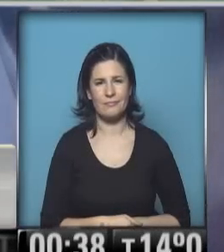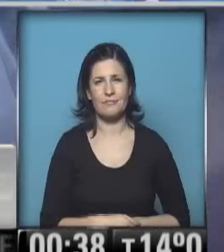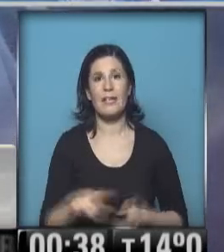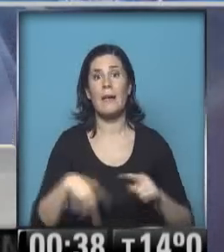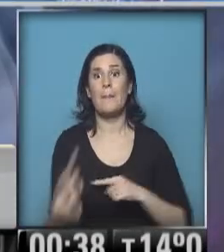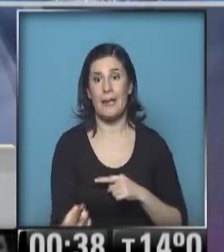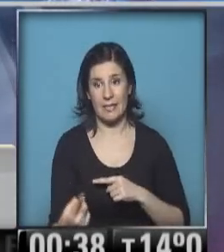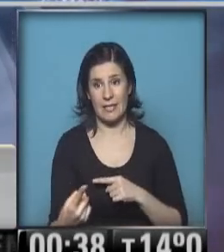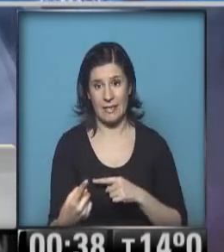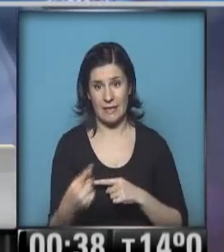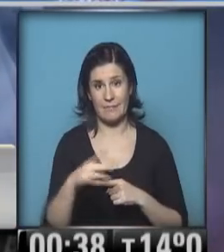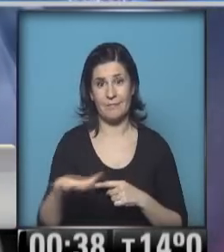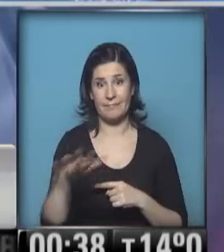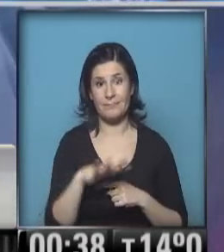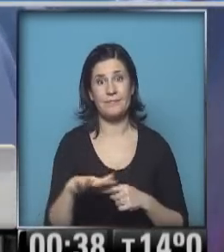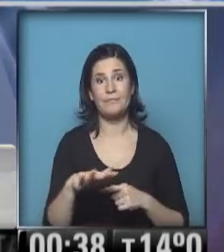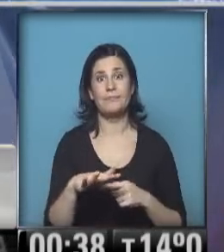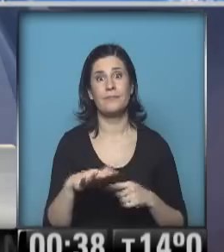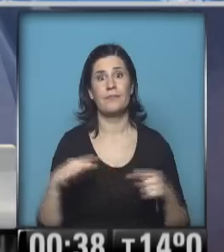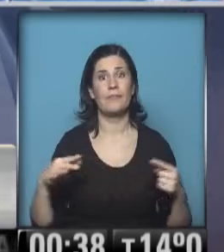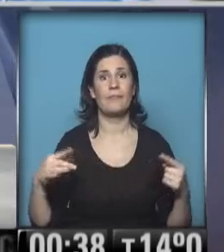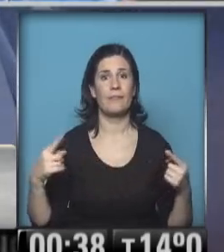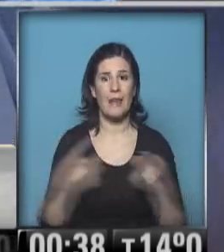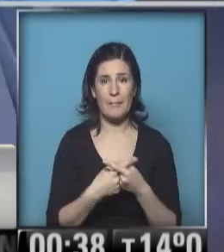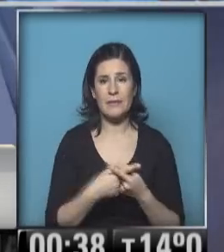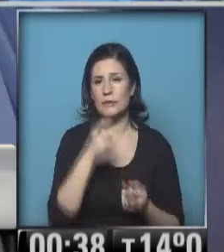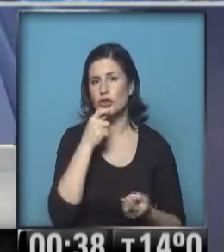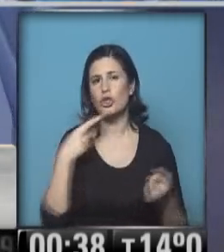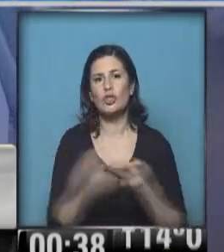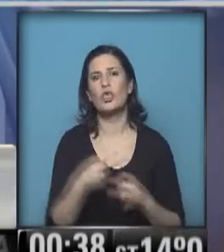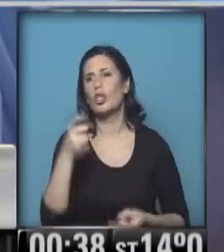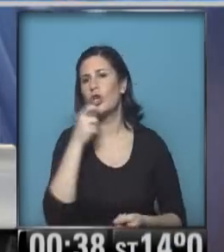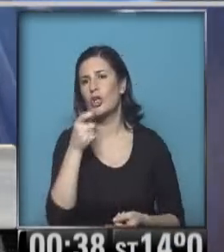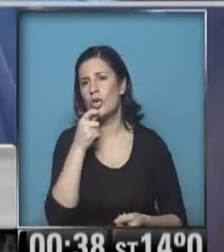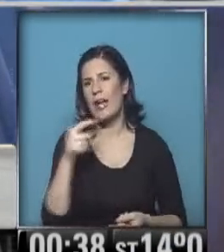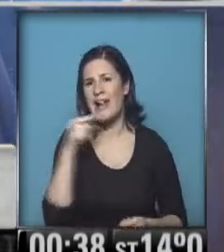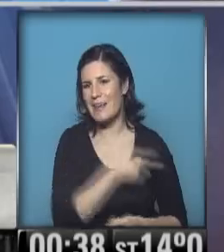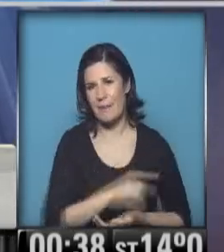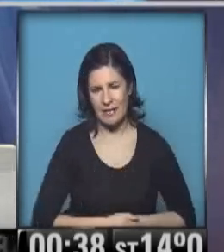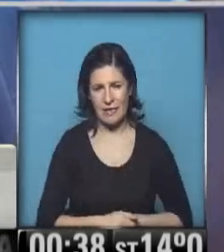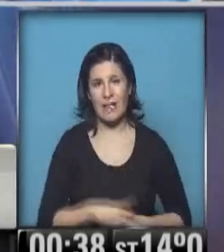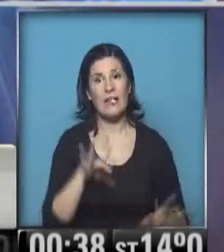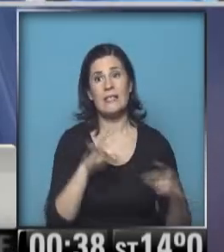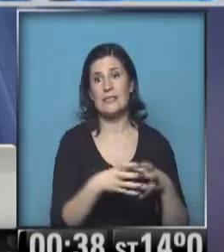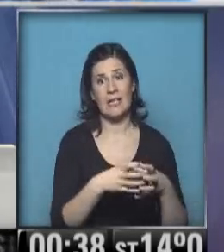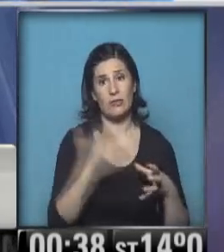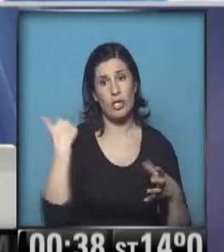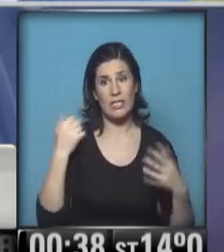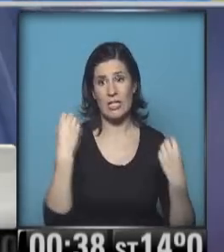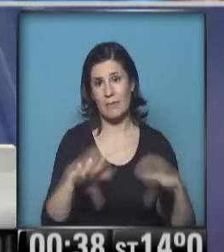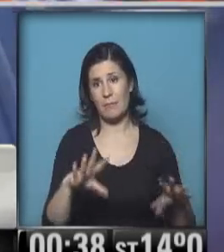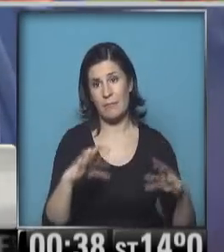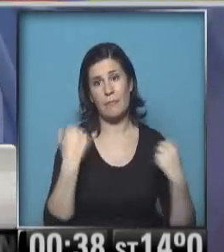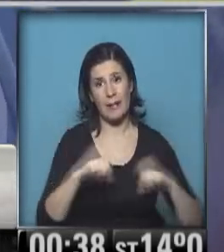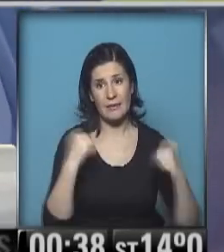Mañana en Düsseldorf, Argentina va a estar jugando su partido amistoso. Un seleccionado que ayer arrancó a entrenar sin la presencia de su nuevo